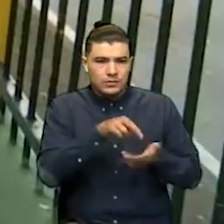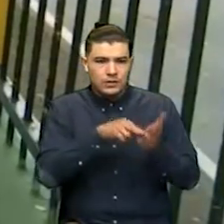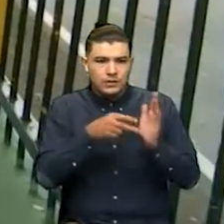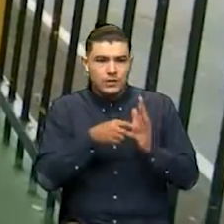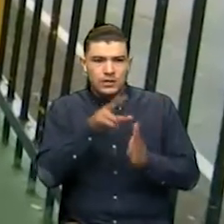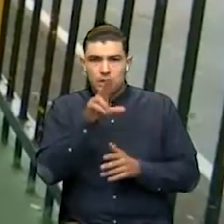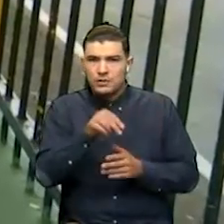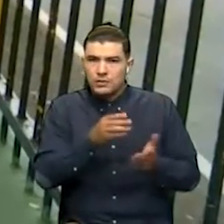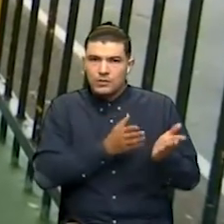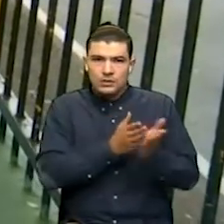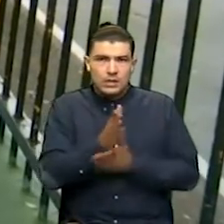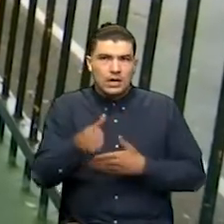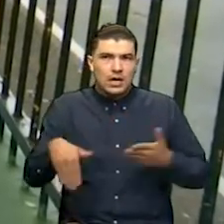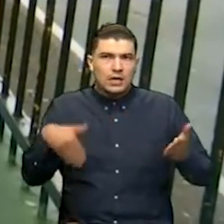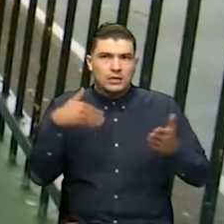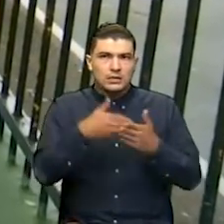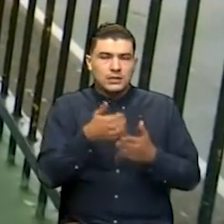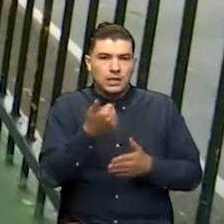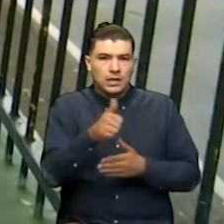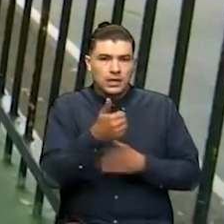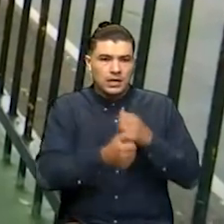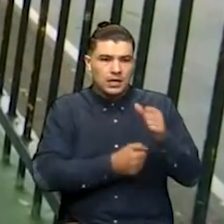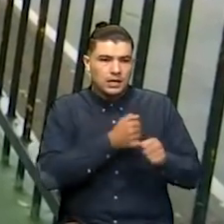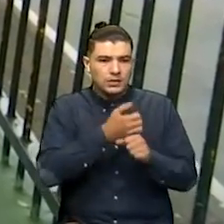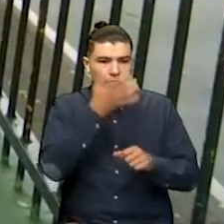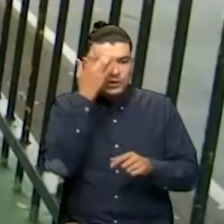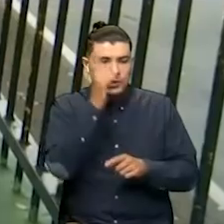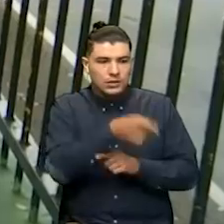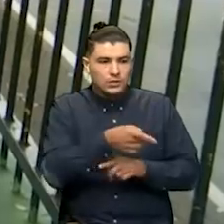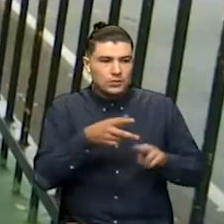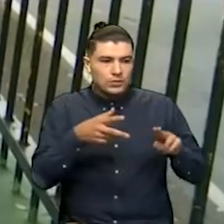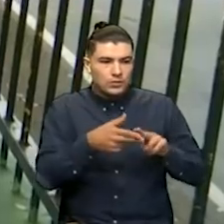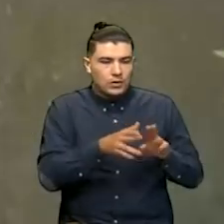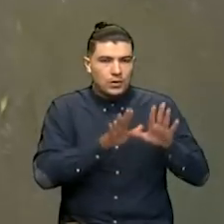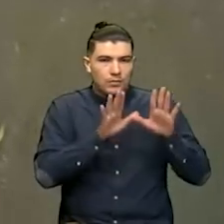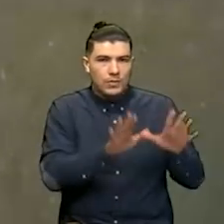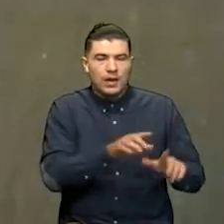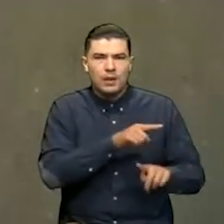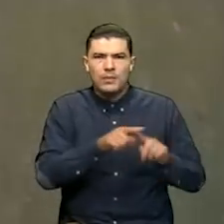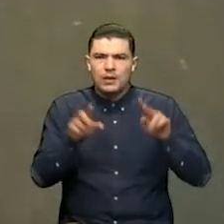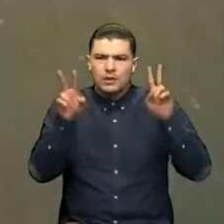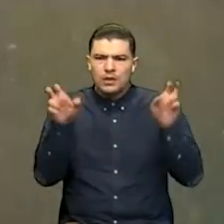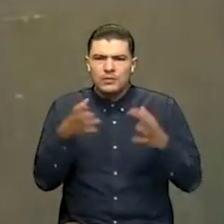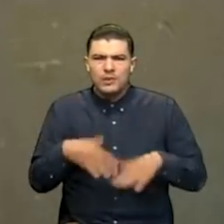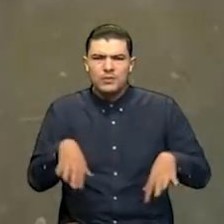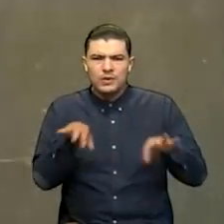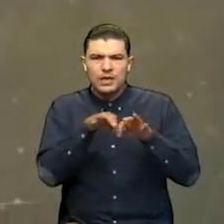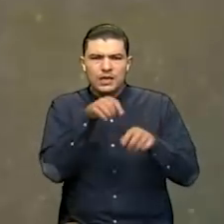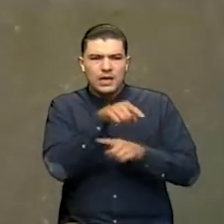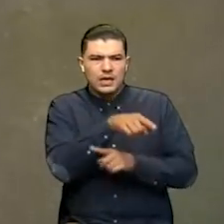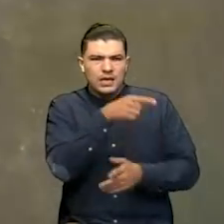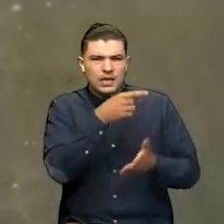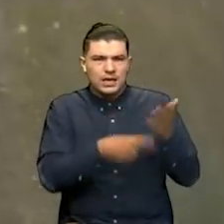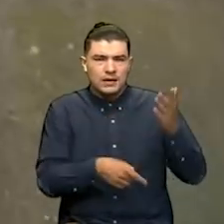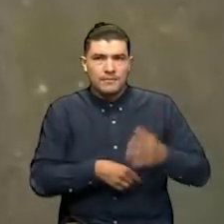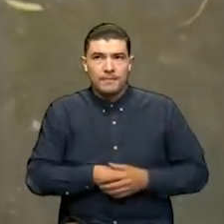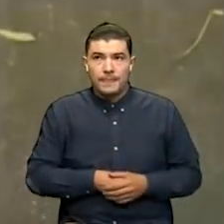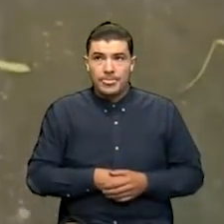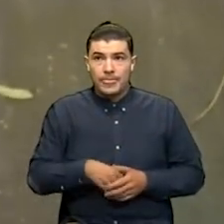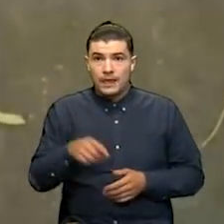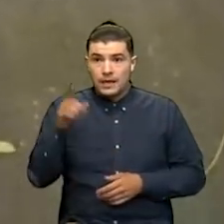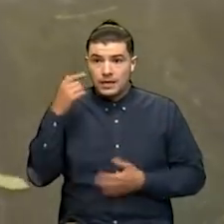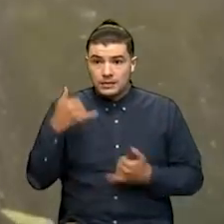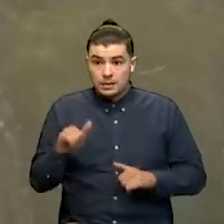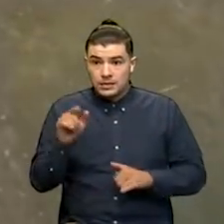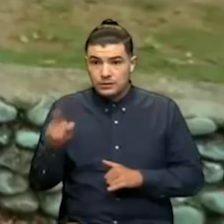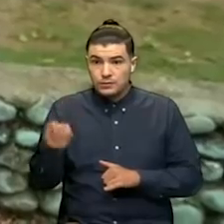seguirían contando hasta los 10 años porque se interrumpiría. Pero, ¿qué es lo importante acá? Uno, que ya, o si ya la inició